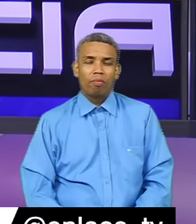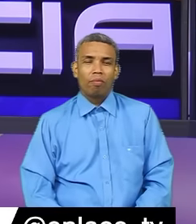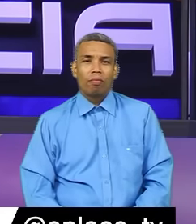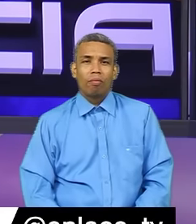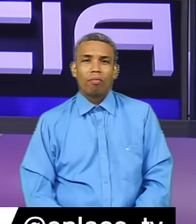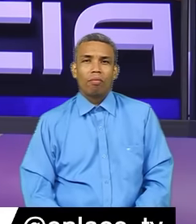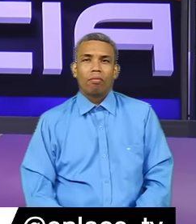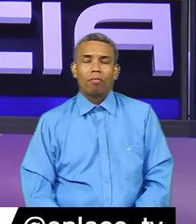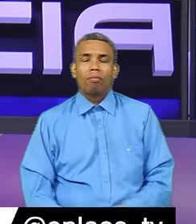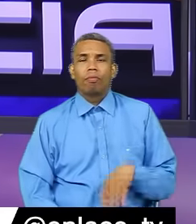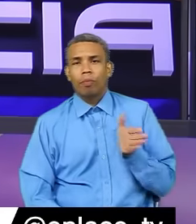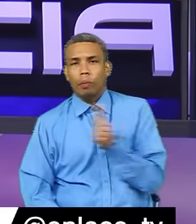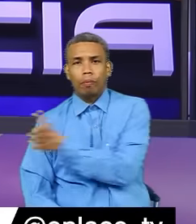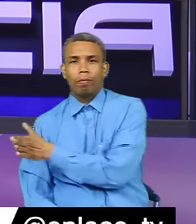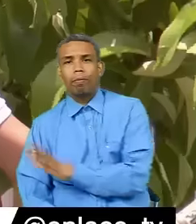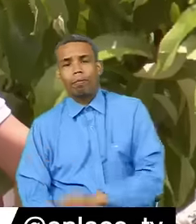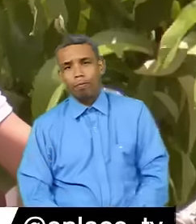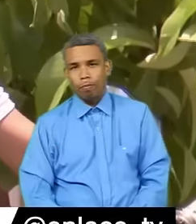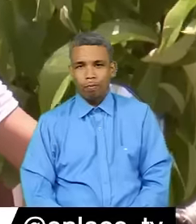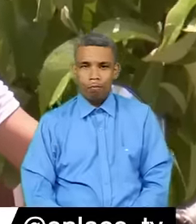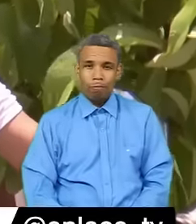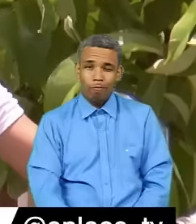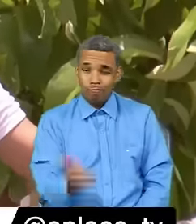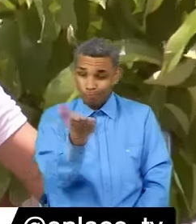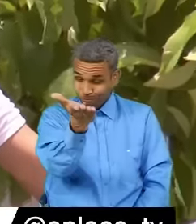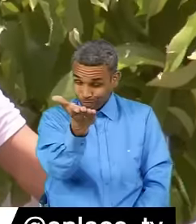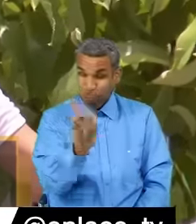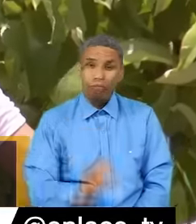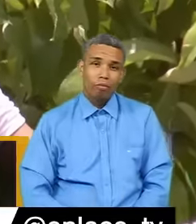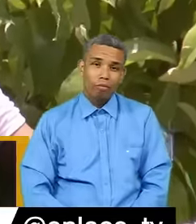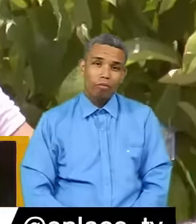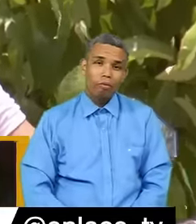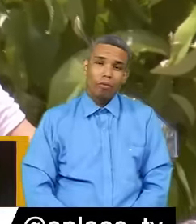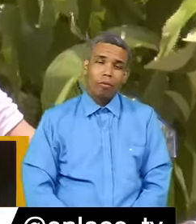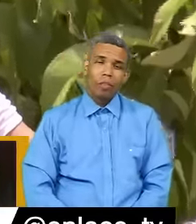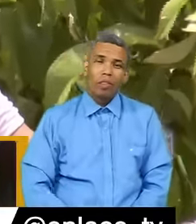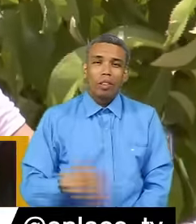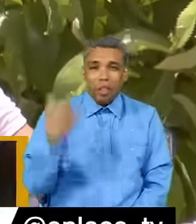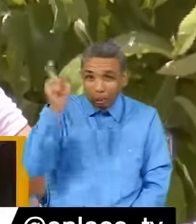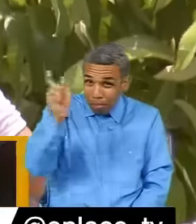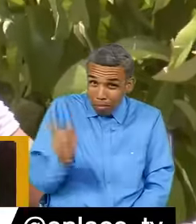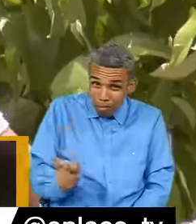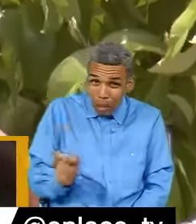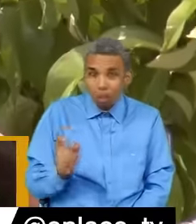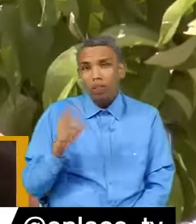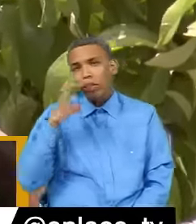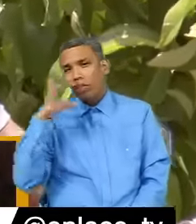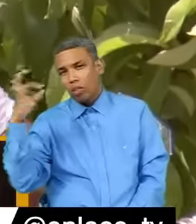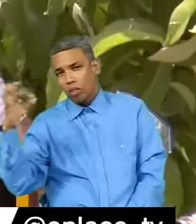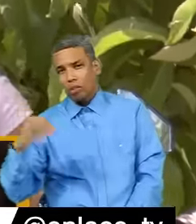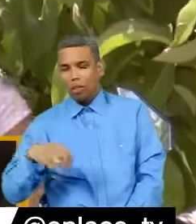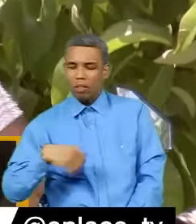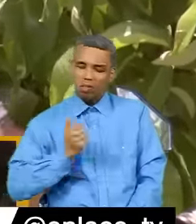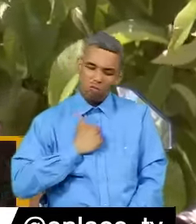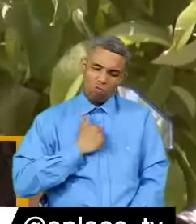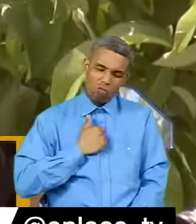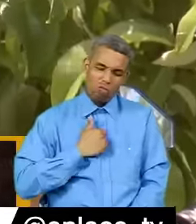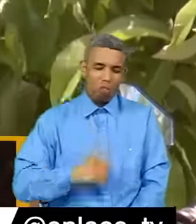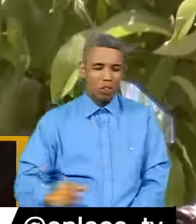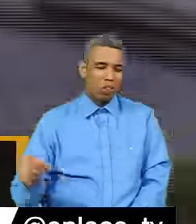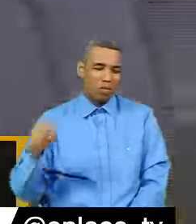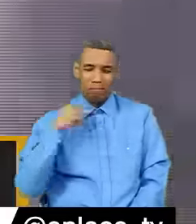Y un nuevo caso de suicidio se registra en Barranca Bermeja. Esta vez la fatal determinación la tomó al parecer un